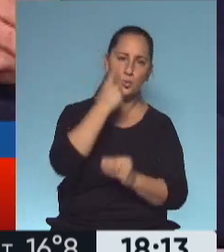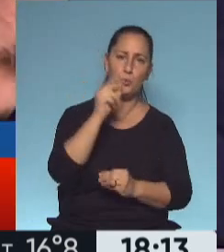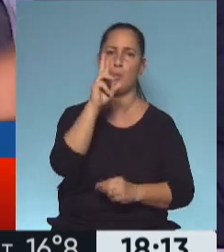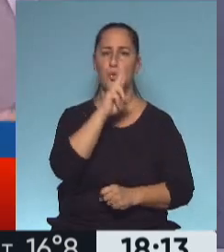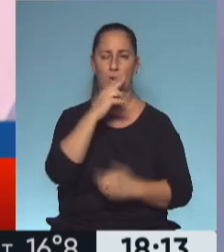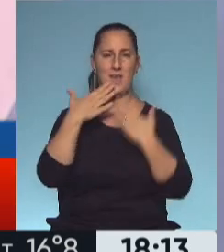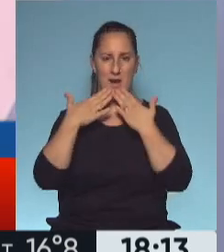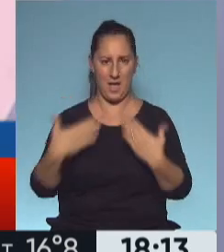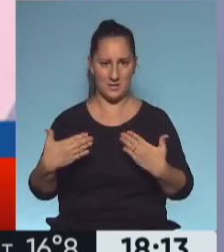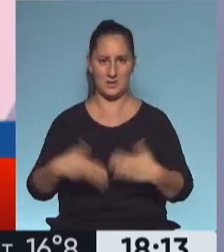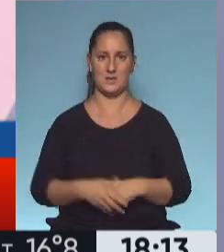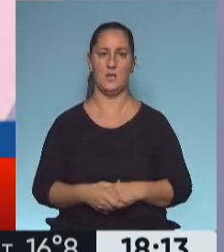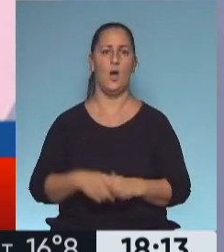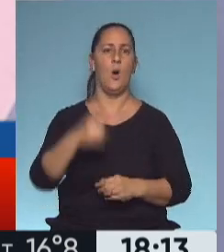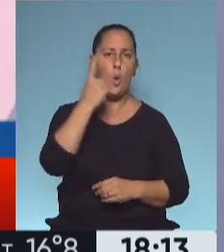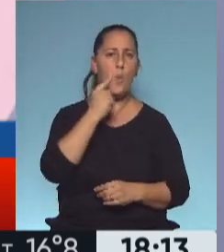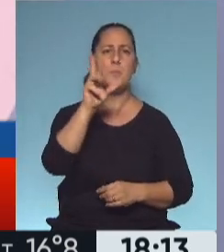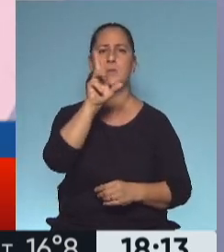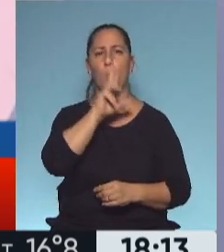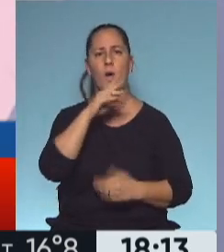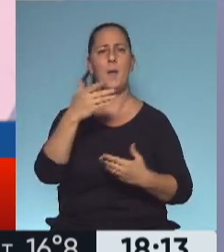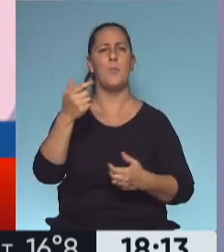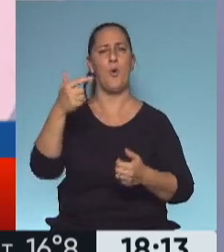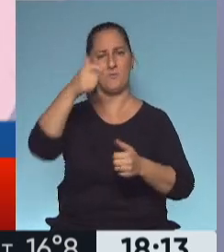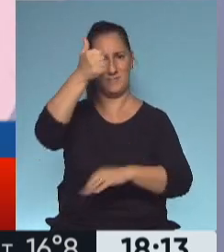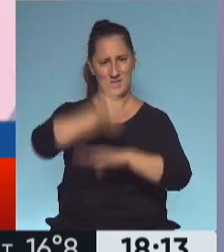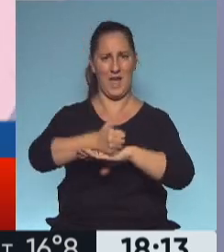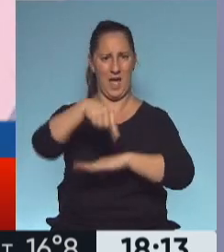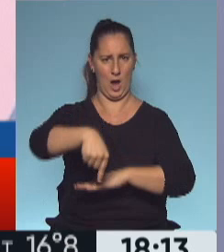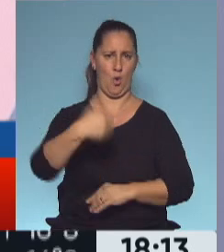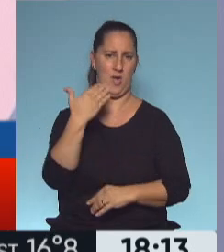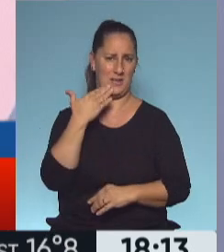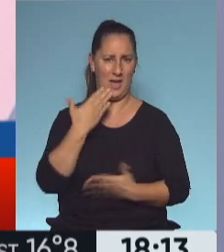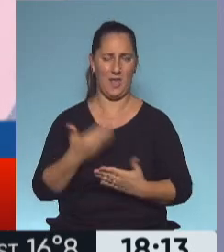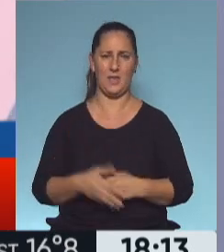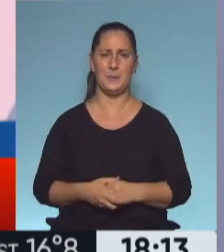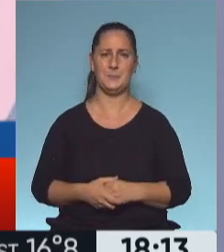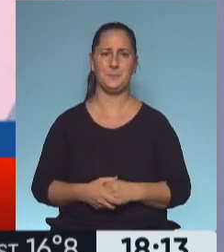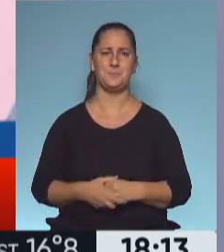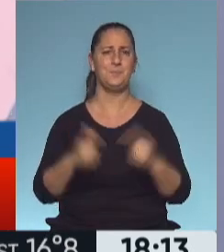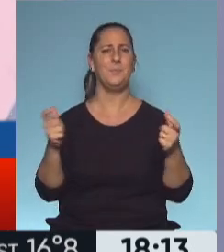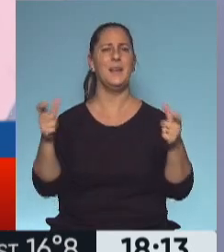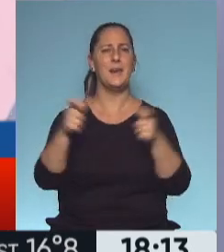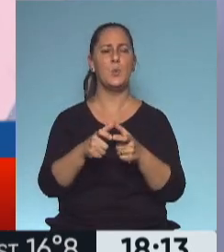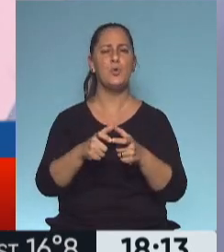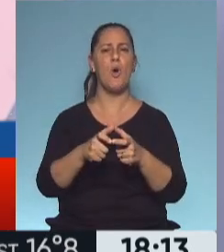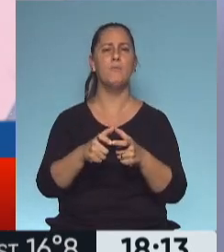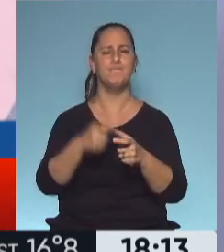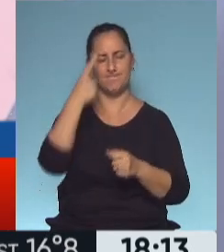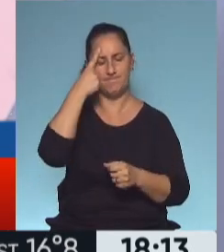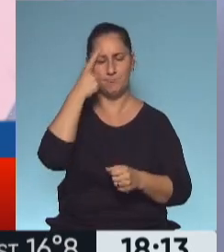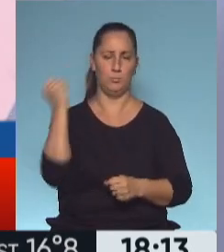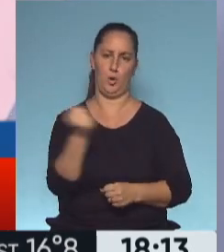Gracias a todas y todos por acompañarnos esta tarde en una reunión que consideramos